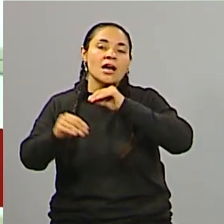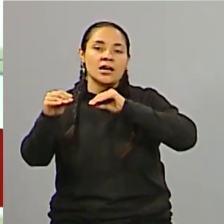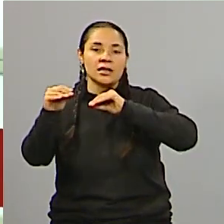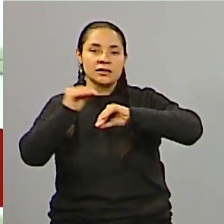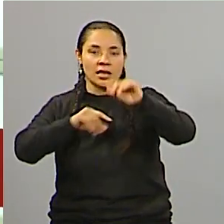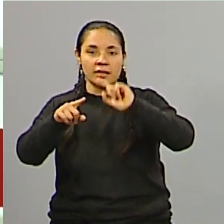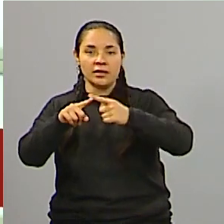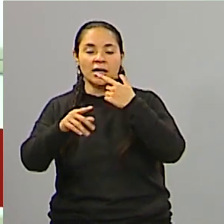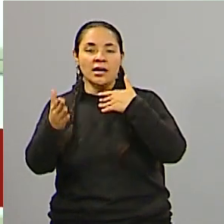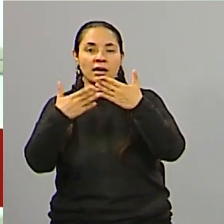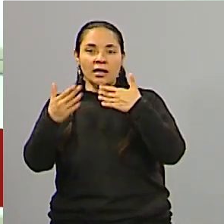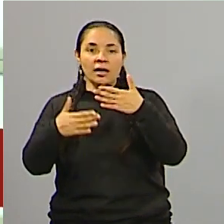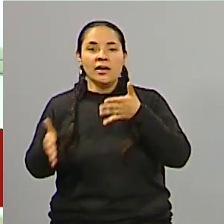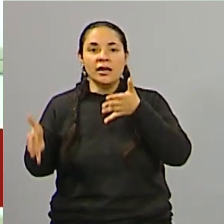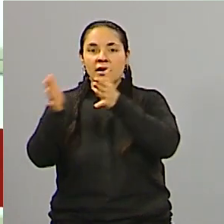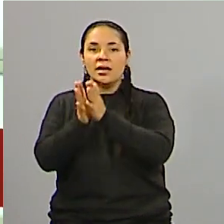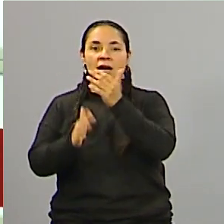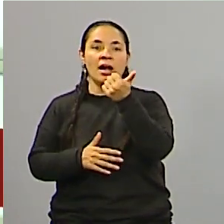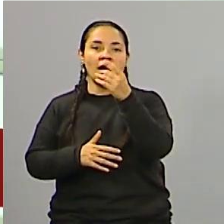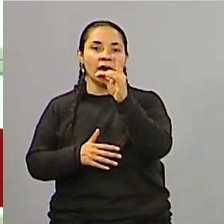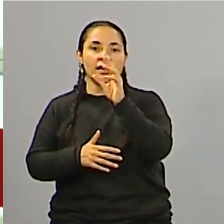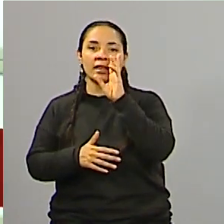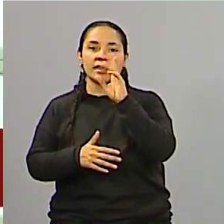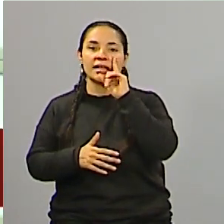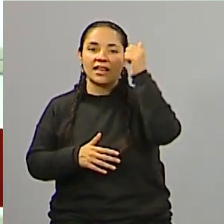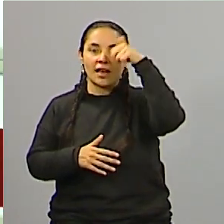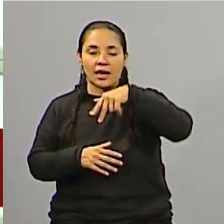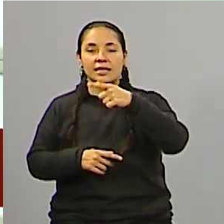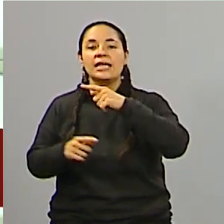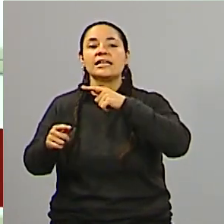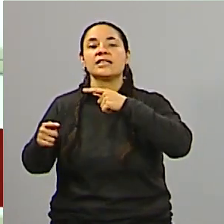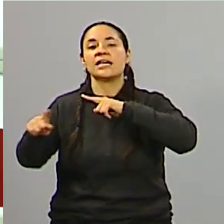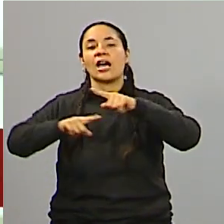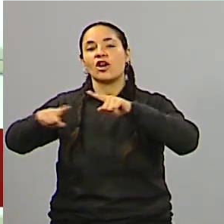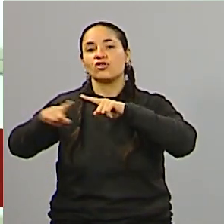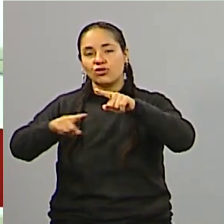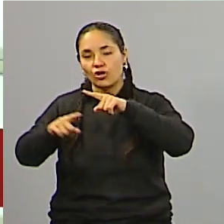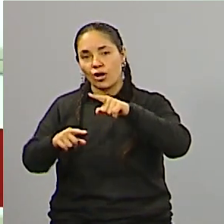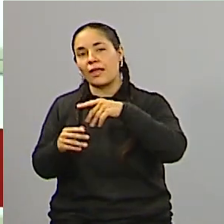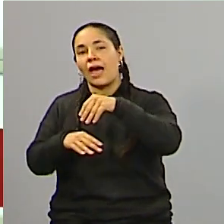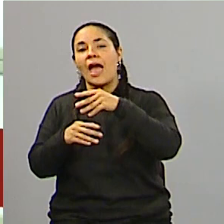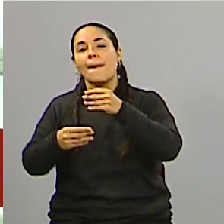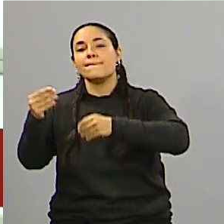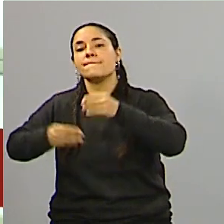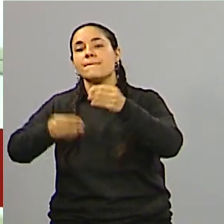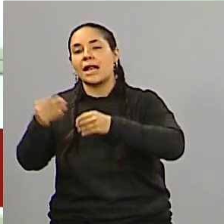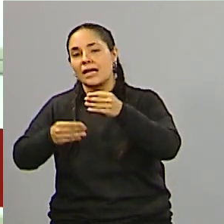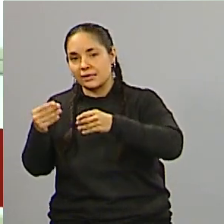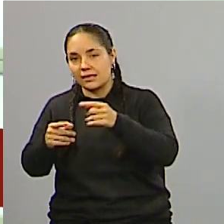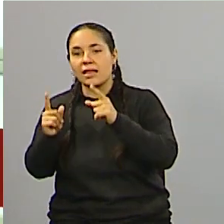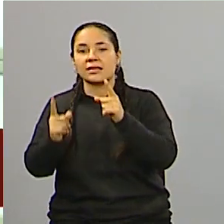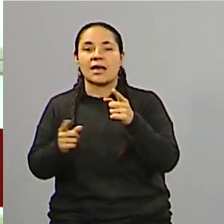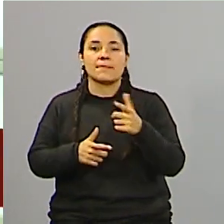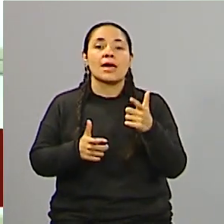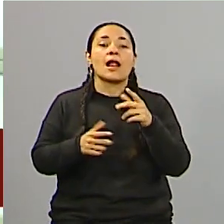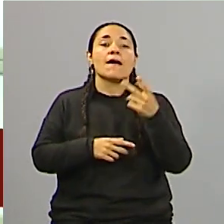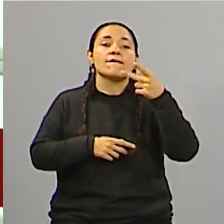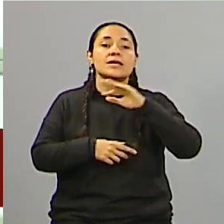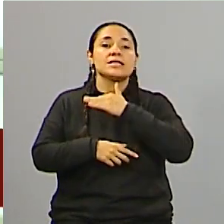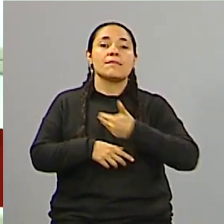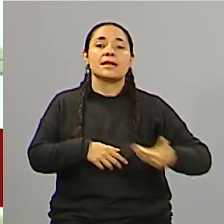distintos sectores de la ciudad que genera hechos de inseguridad. Pero digo, también hay que trabajar desde otros ámbitos